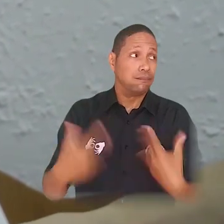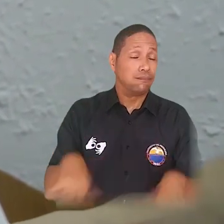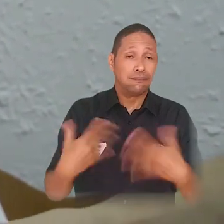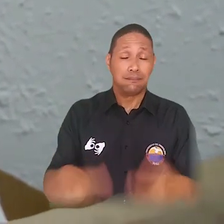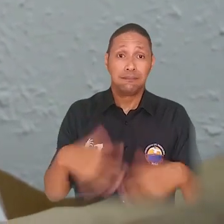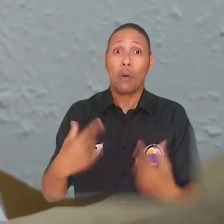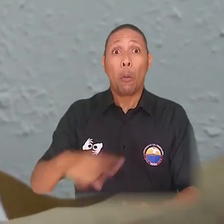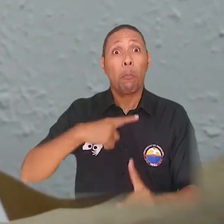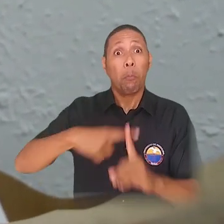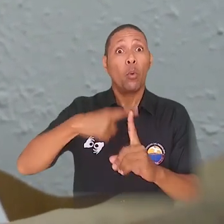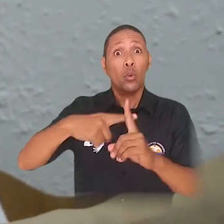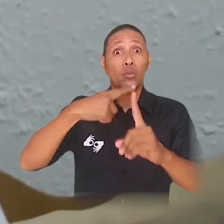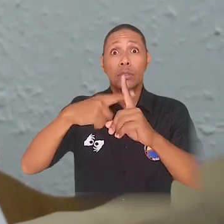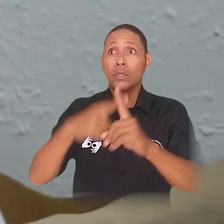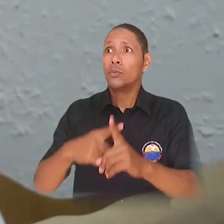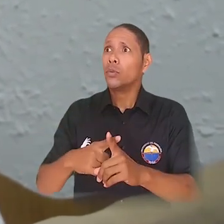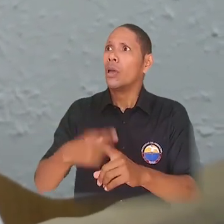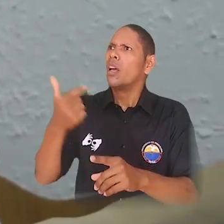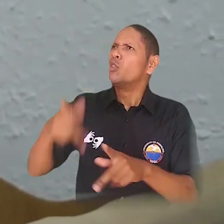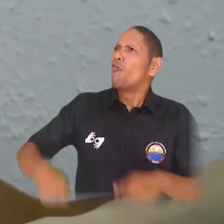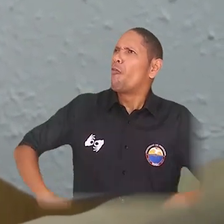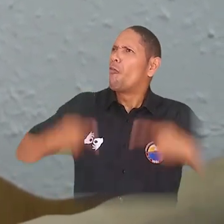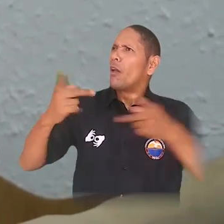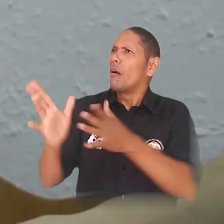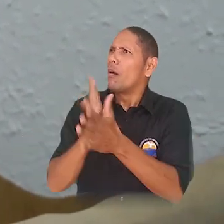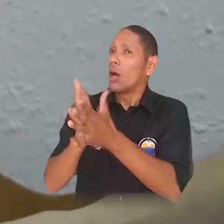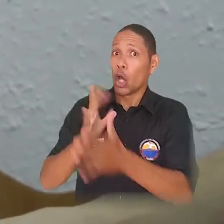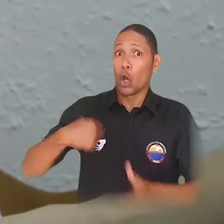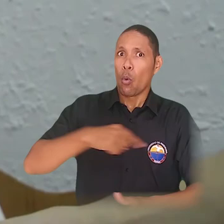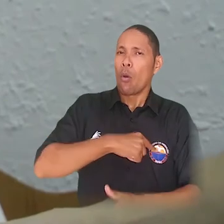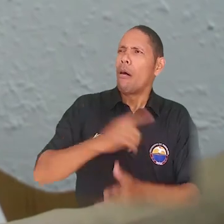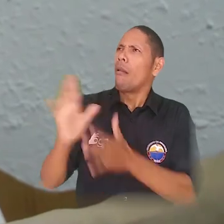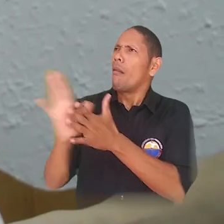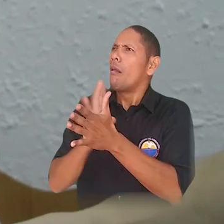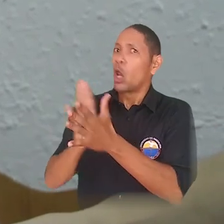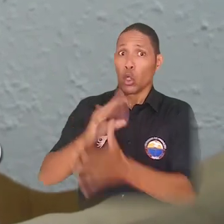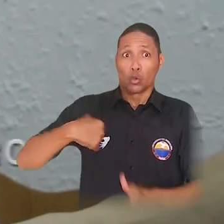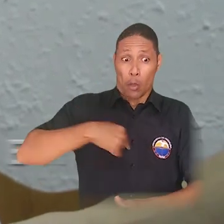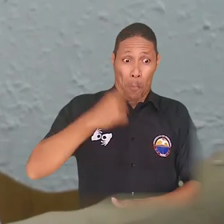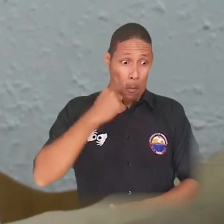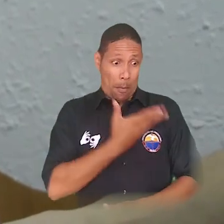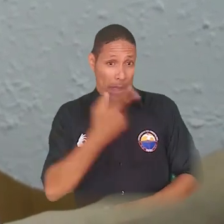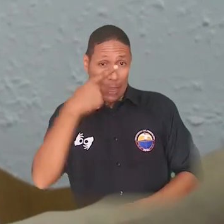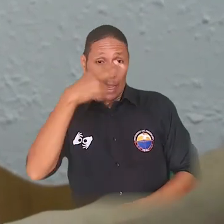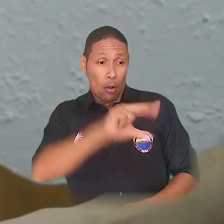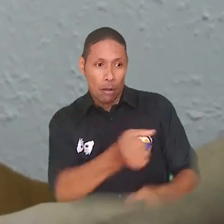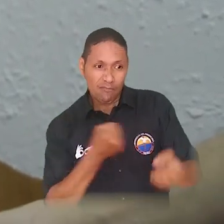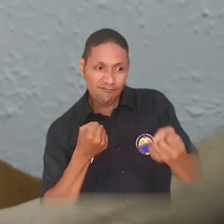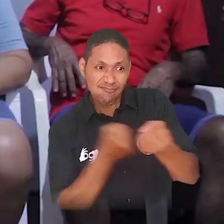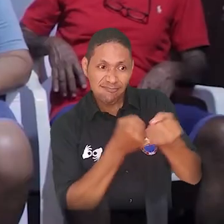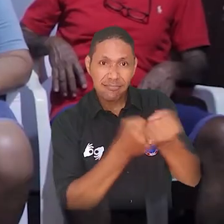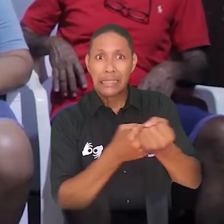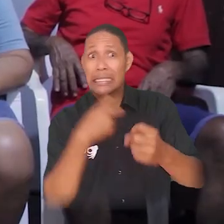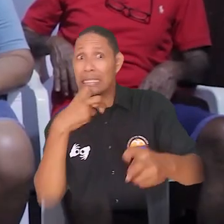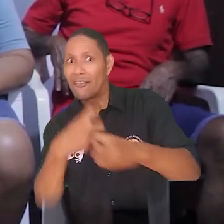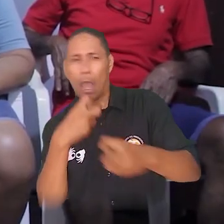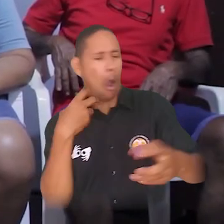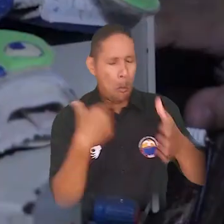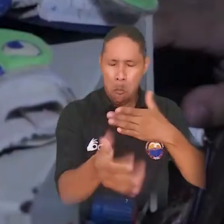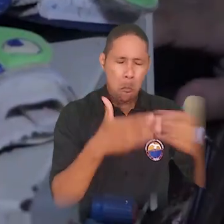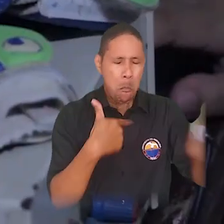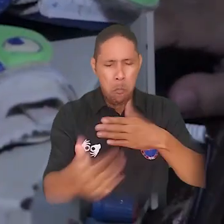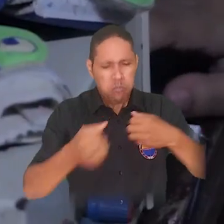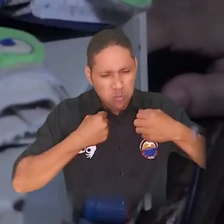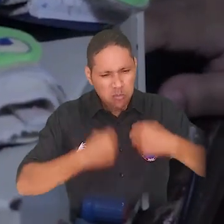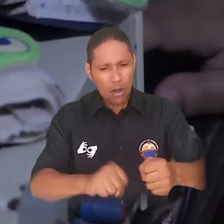habla a todos en diferentes aspectos que él trató en la vida, pues nos habla a todos primero como padres, cómo tenemos que apoyar a nuestros hijos y no importan las